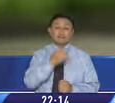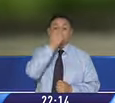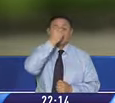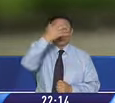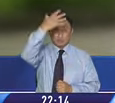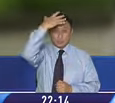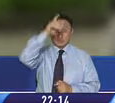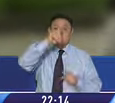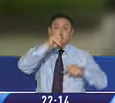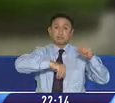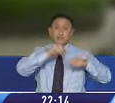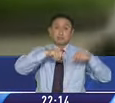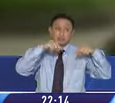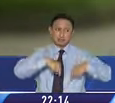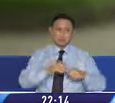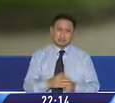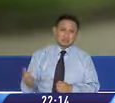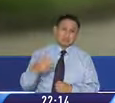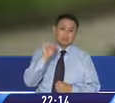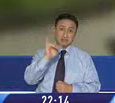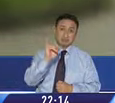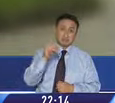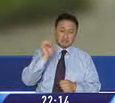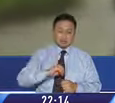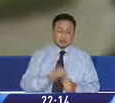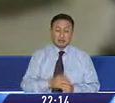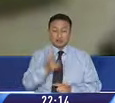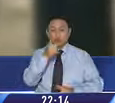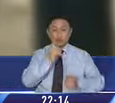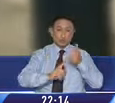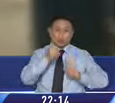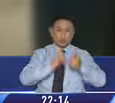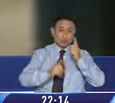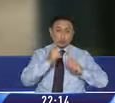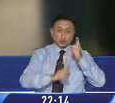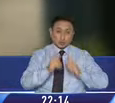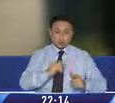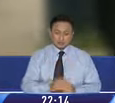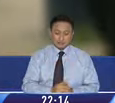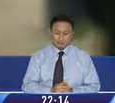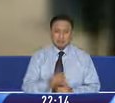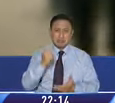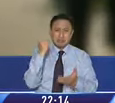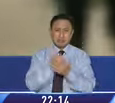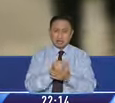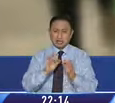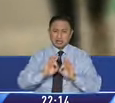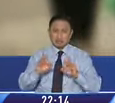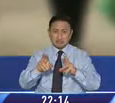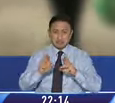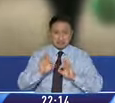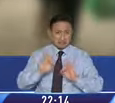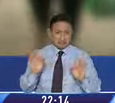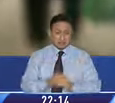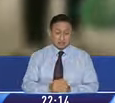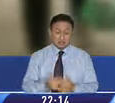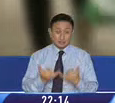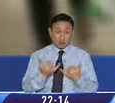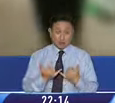Domingo, algunos amigos decidieron amenizar el sábado y buscaron el licor de siempre. Ese trago sin marca ni registro sanitario, y en